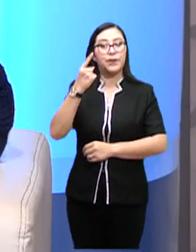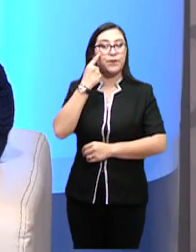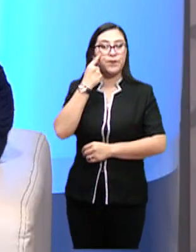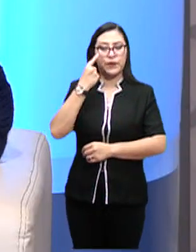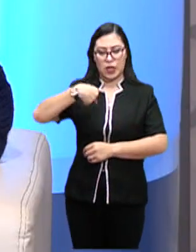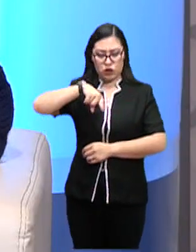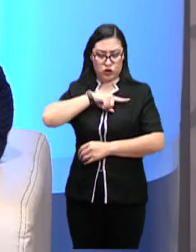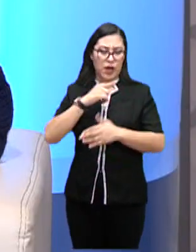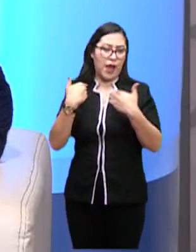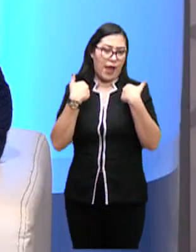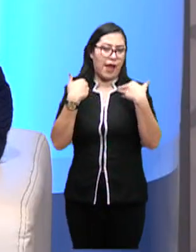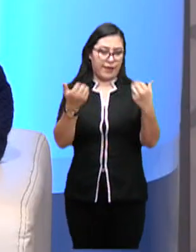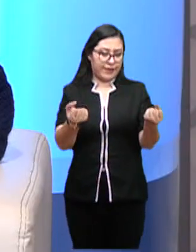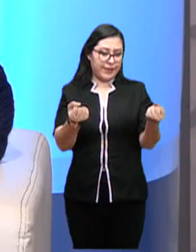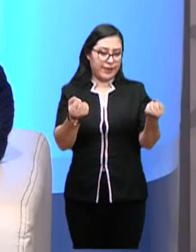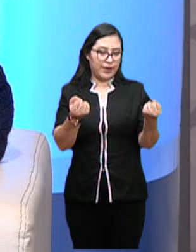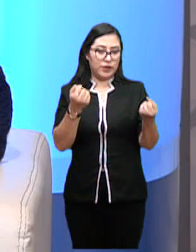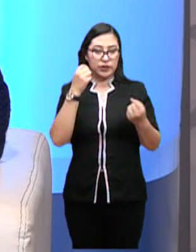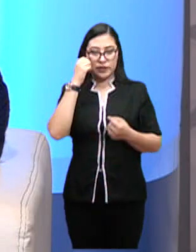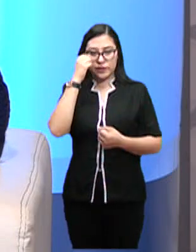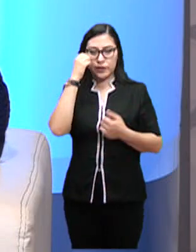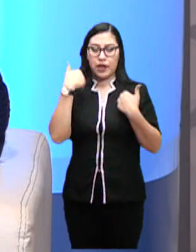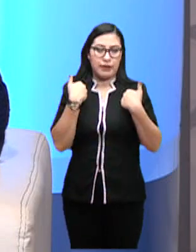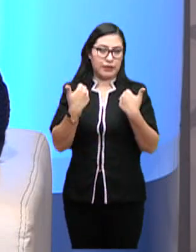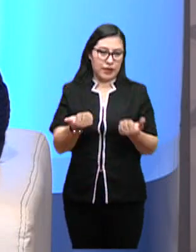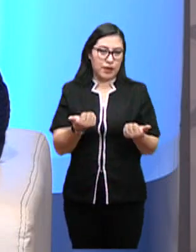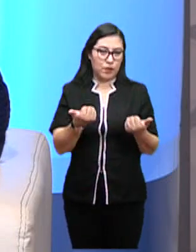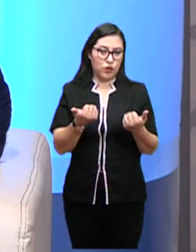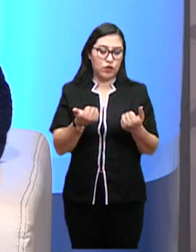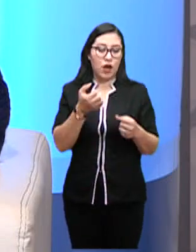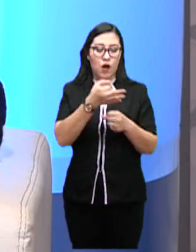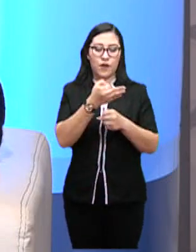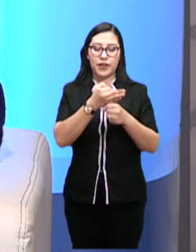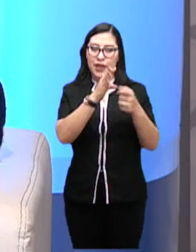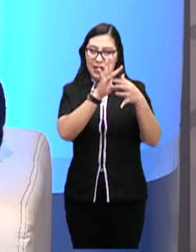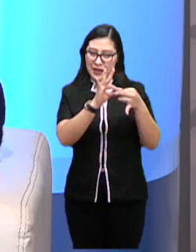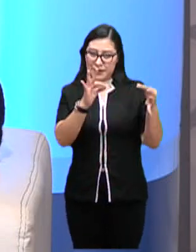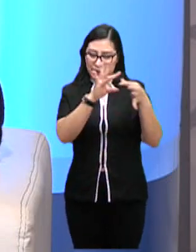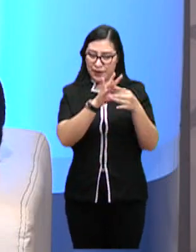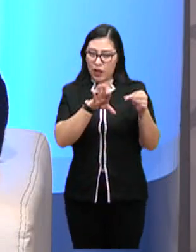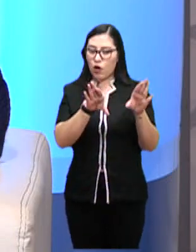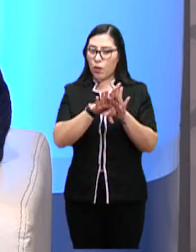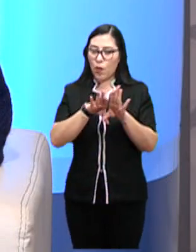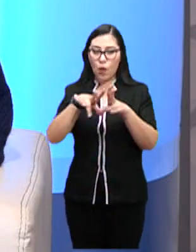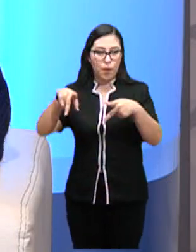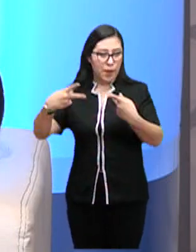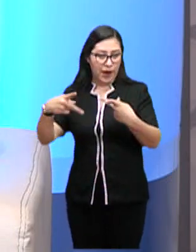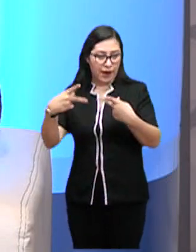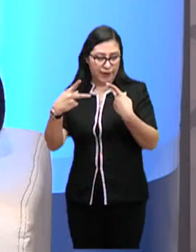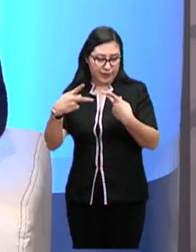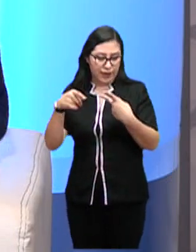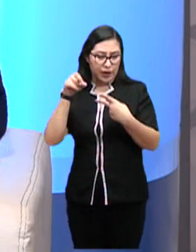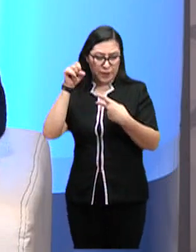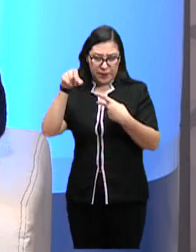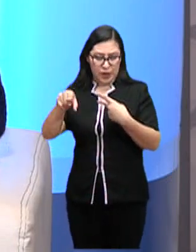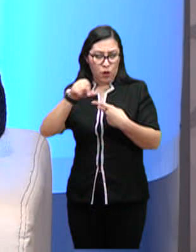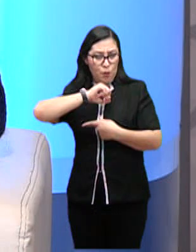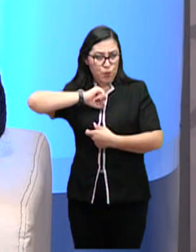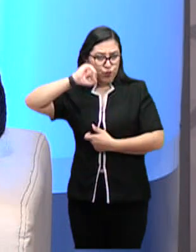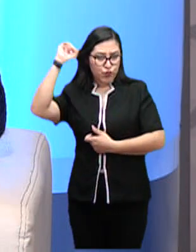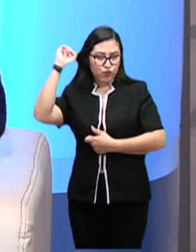entendemos definitivamente lo que expresan con referencia a la comercialización de este tipo de productos y que se